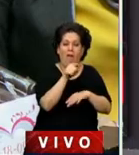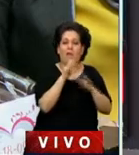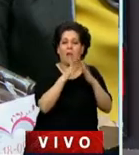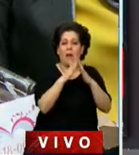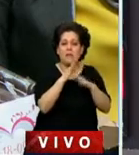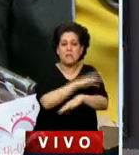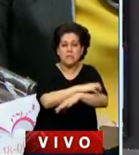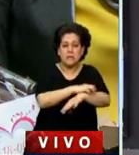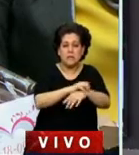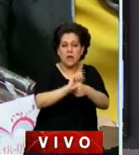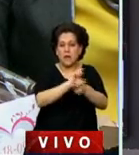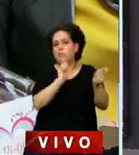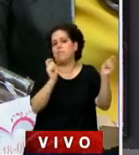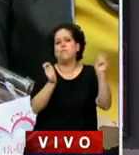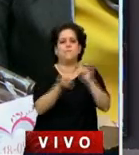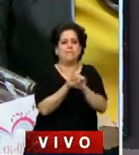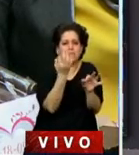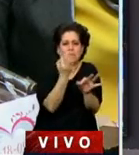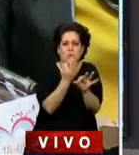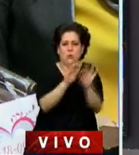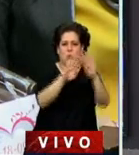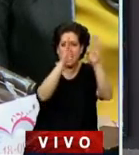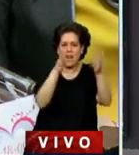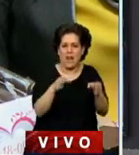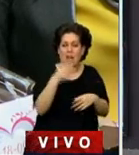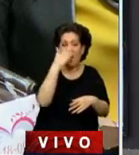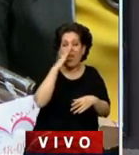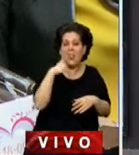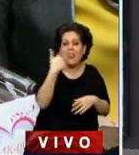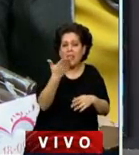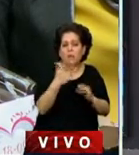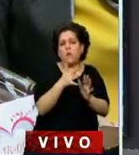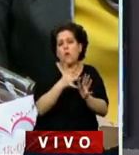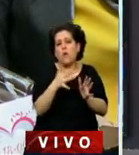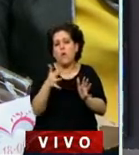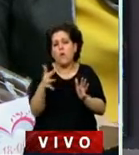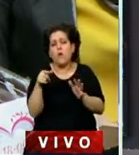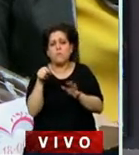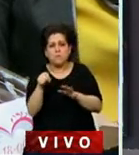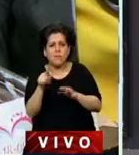el incentivo docente, salud, uh-huh. los programas sociales. También se lograron